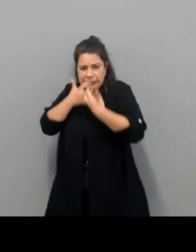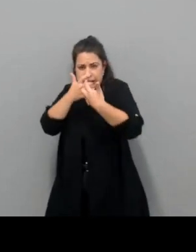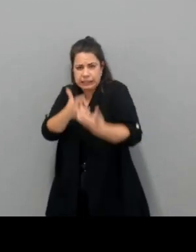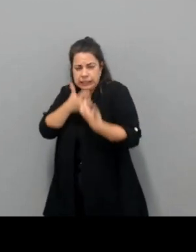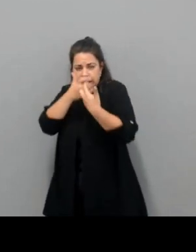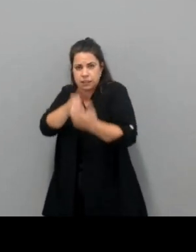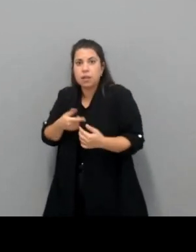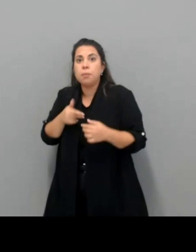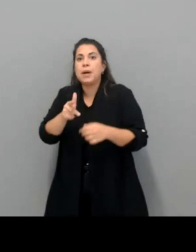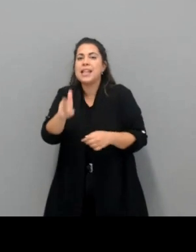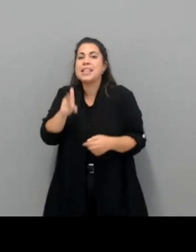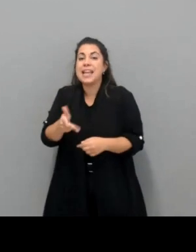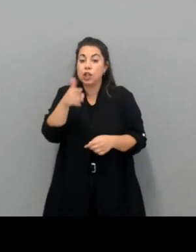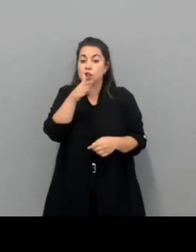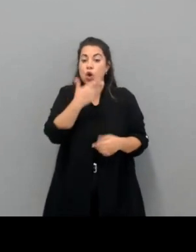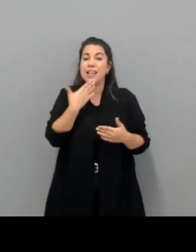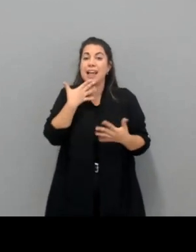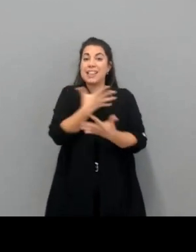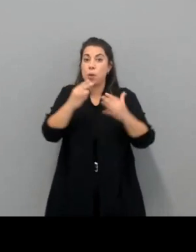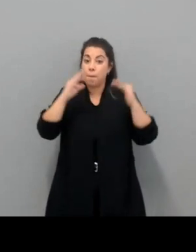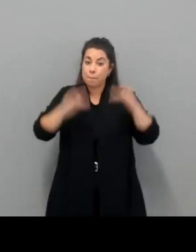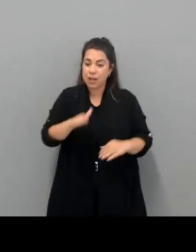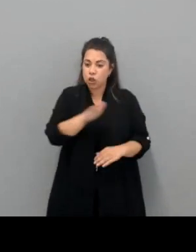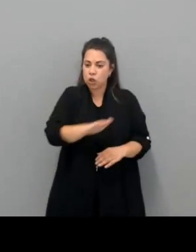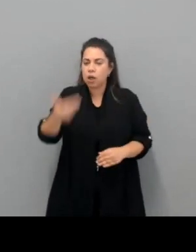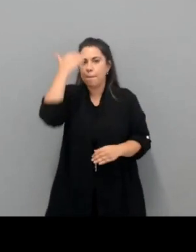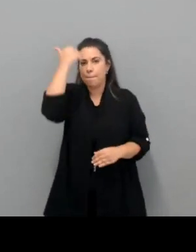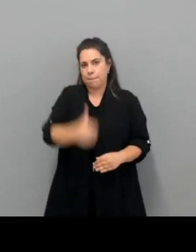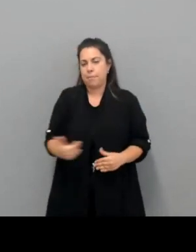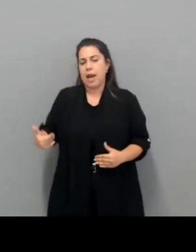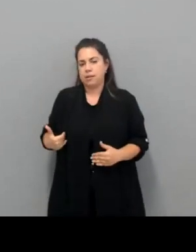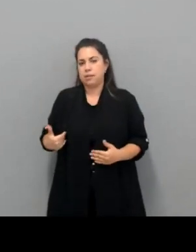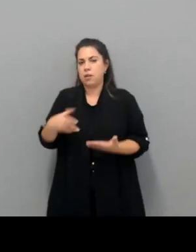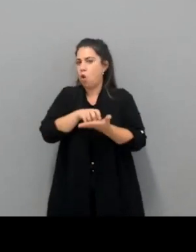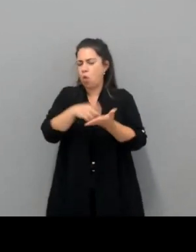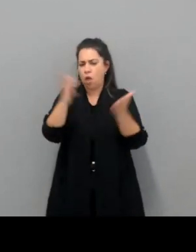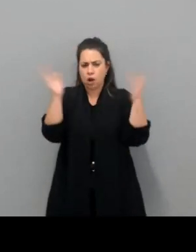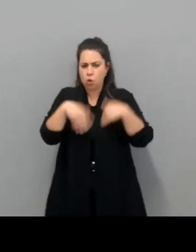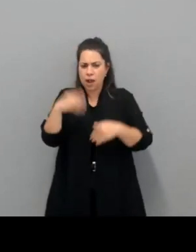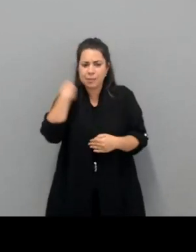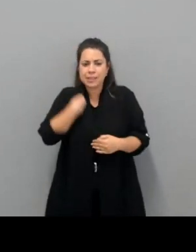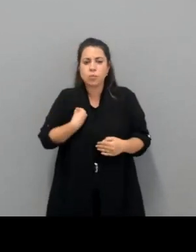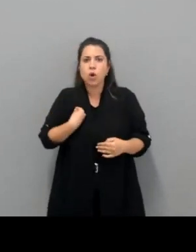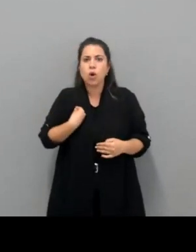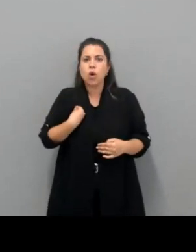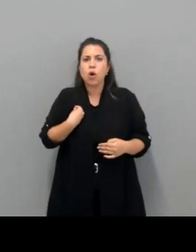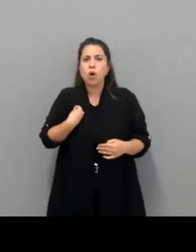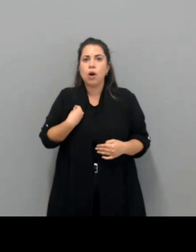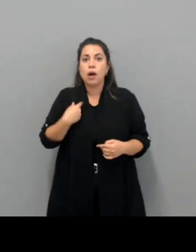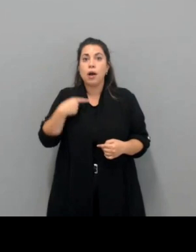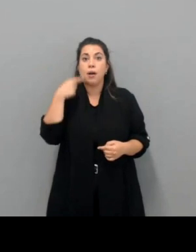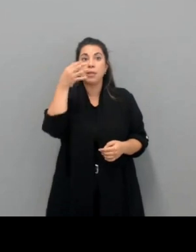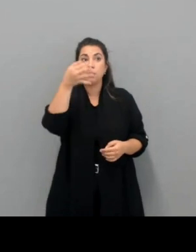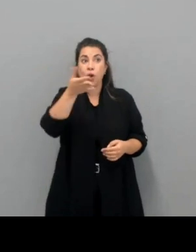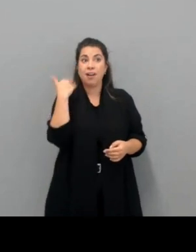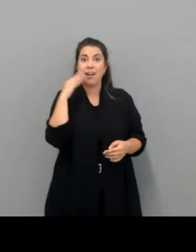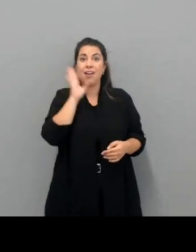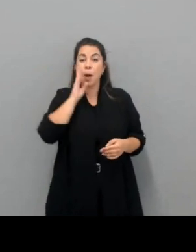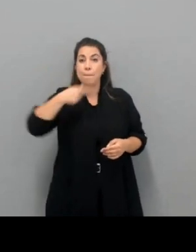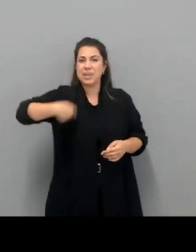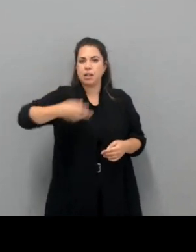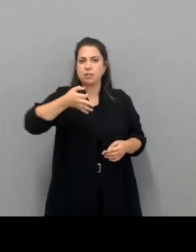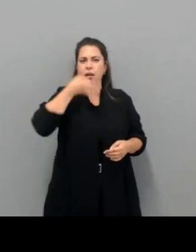menores con parálisis cerebral. Y sin duda, y recogiendo las palabras que nos dedicabas este